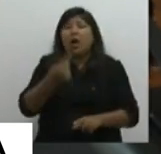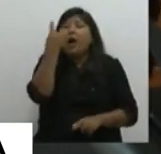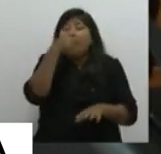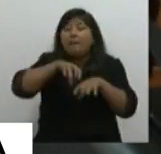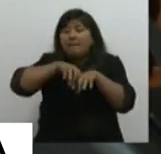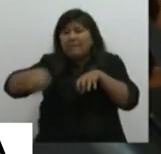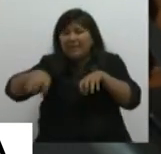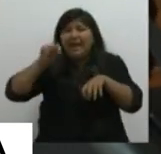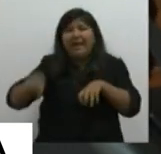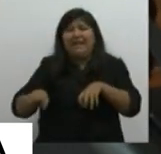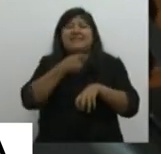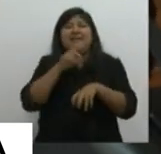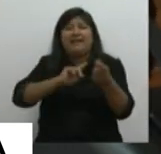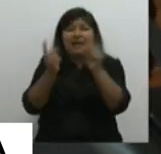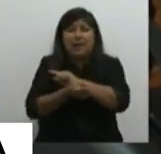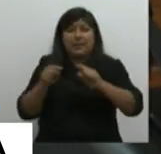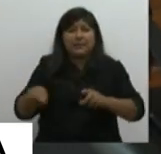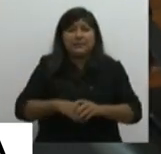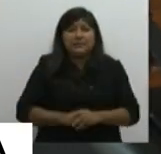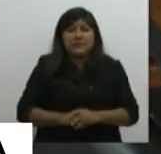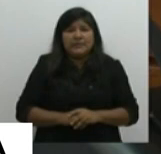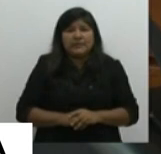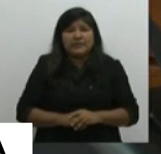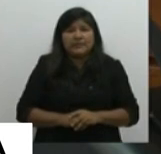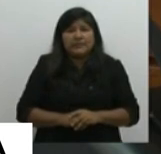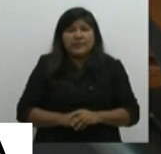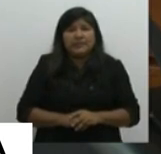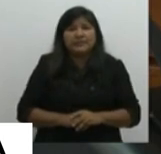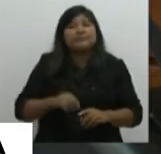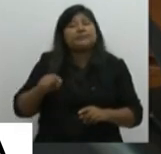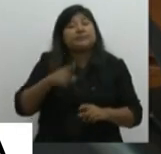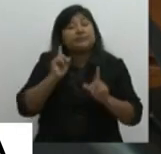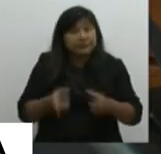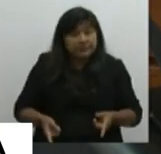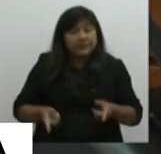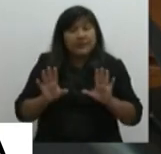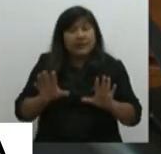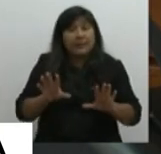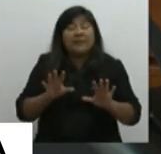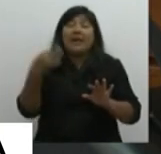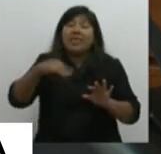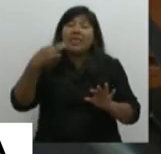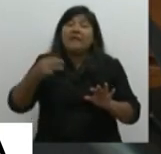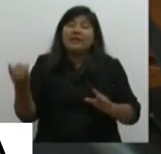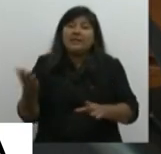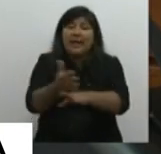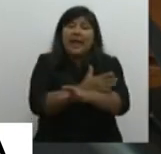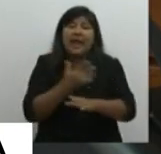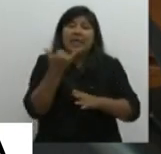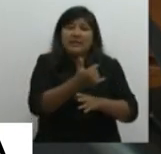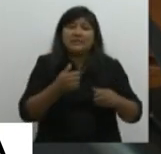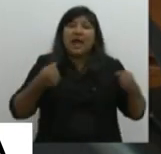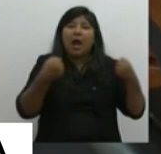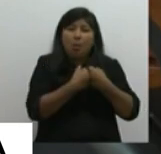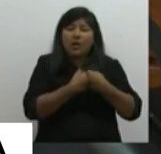realmente hacer los cambios. Y aparte, tendría que haber dicho en labor parlamentaria que no estaba de